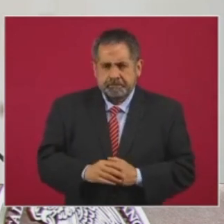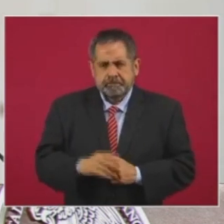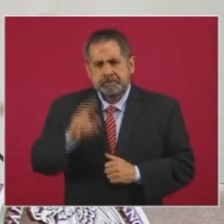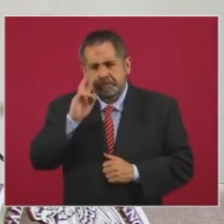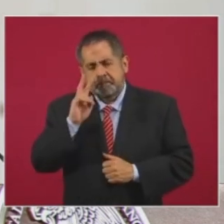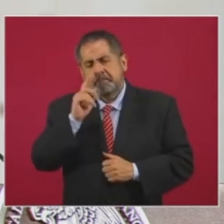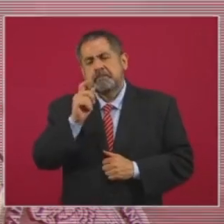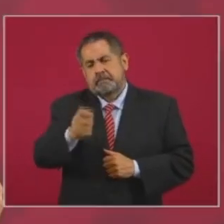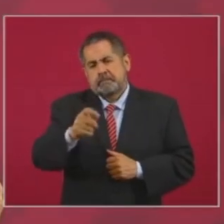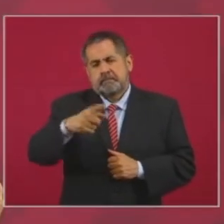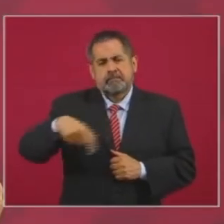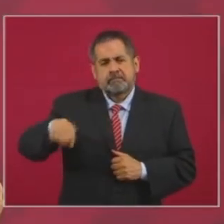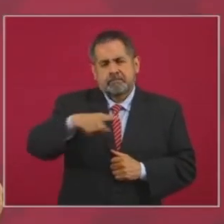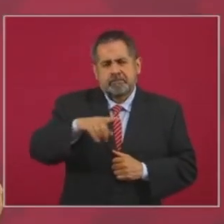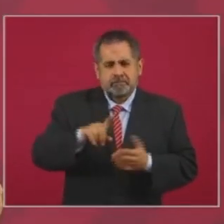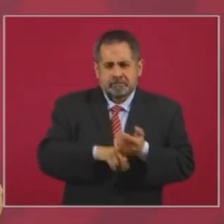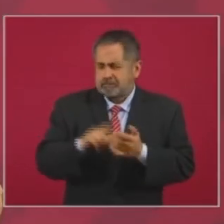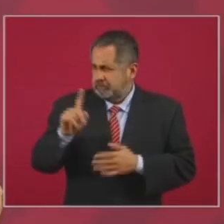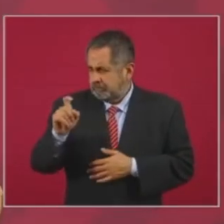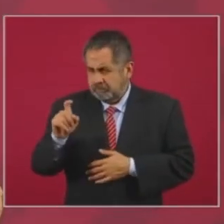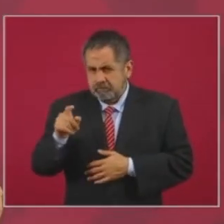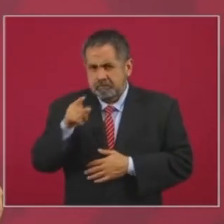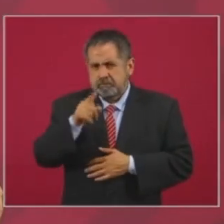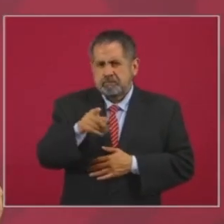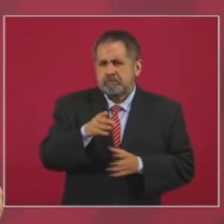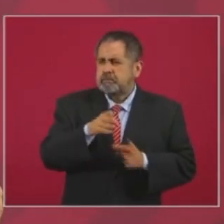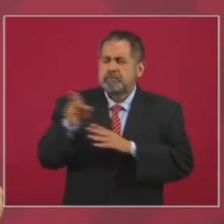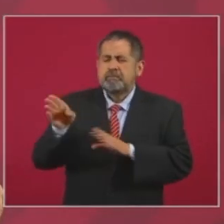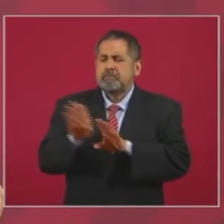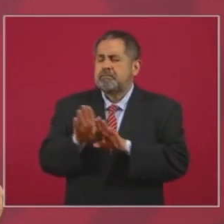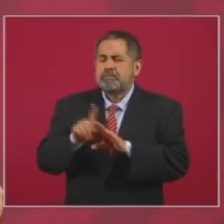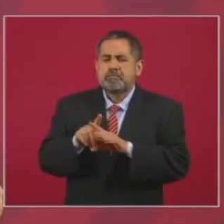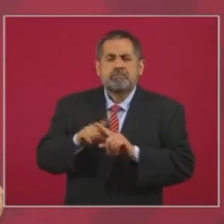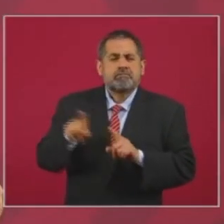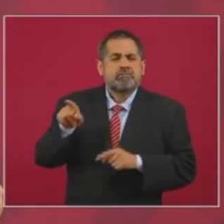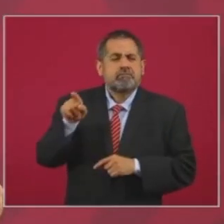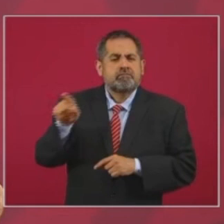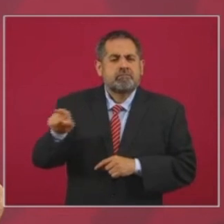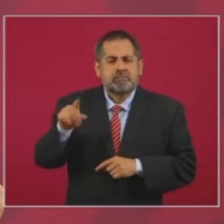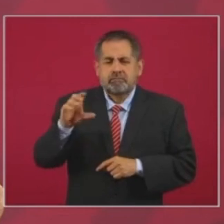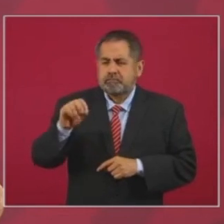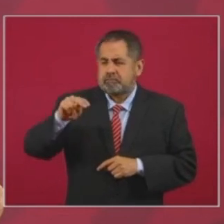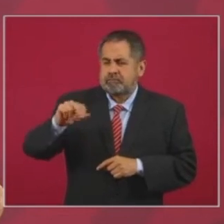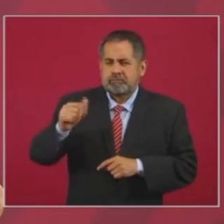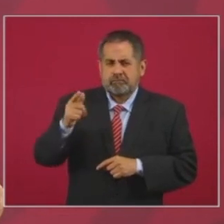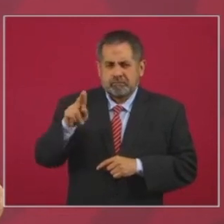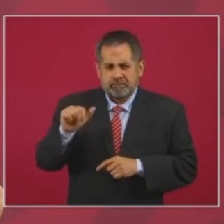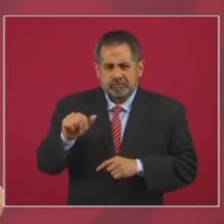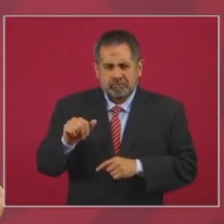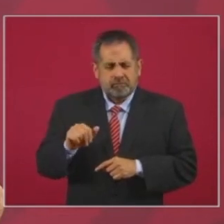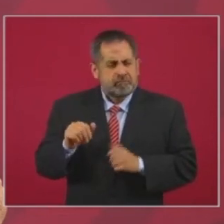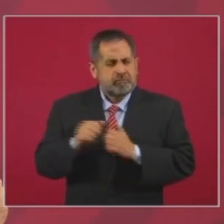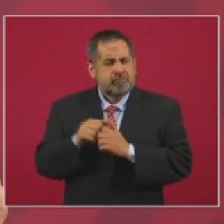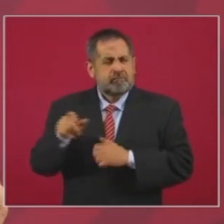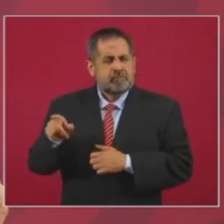vemos también lo de el agua, pero eso tiene que ver con agua,